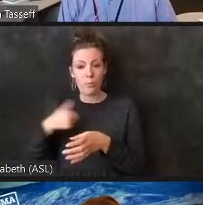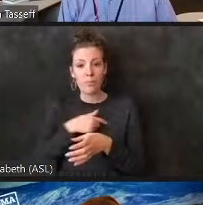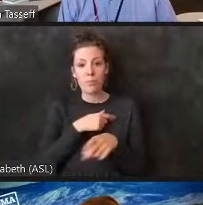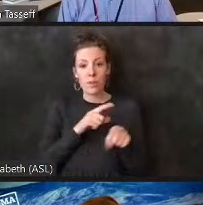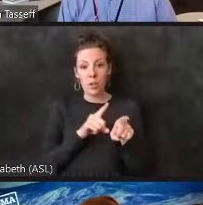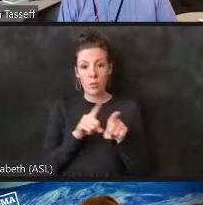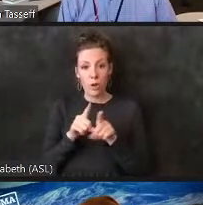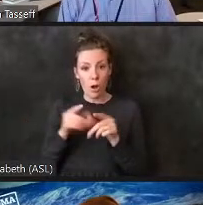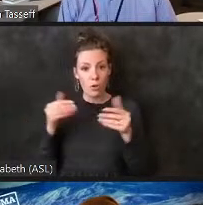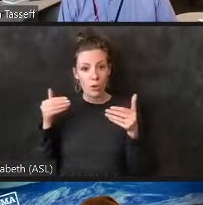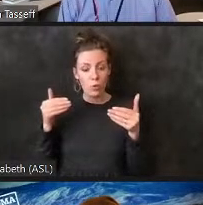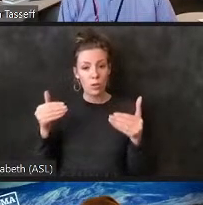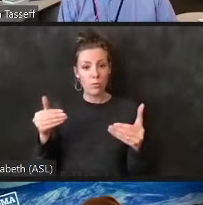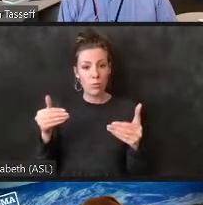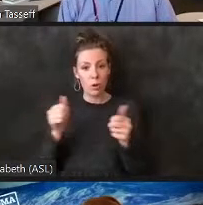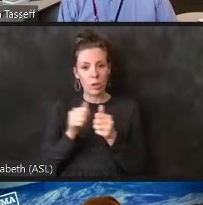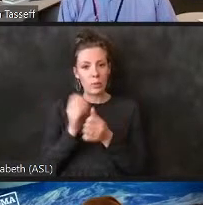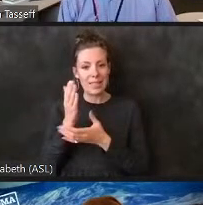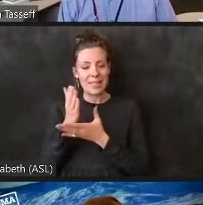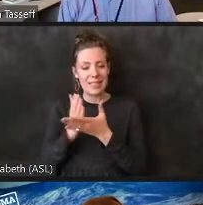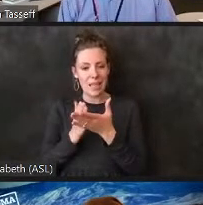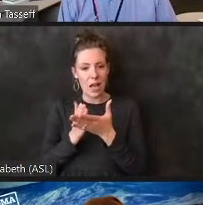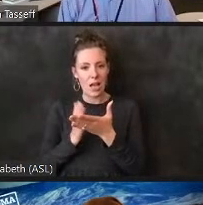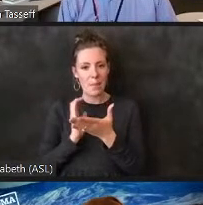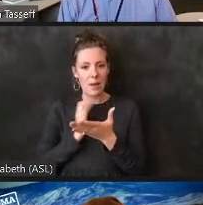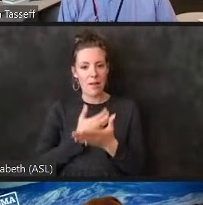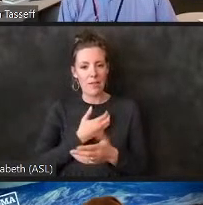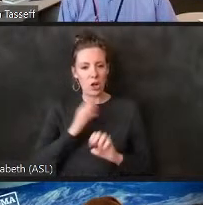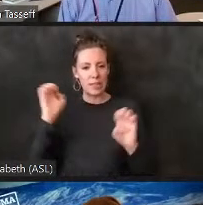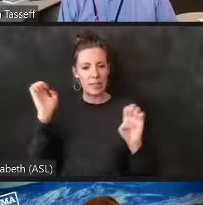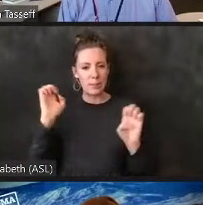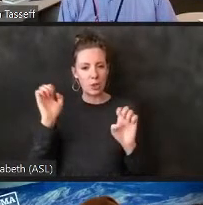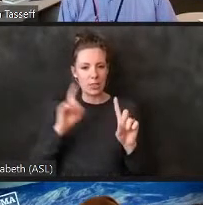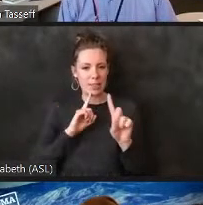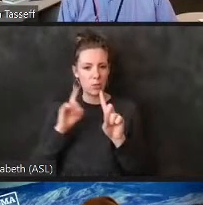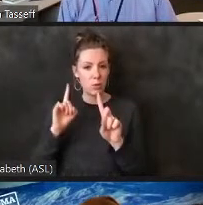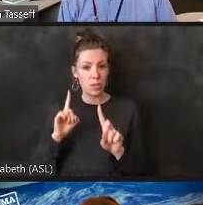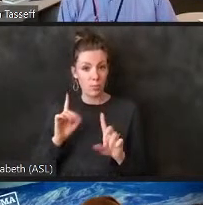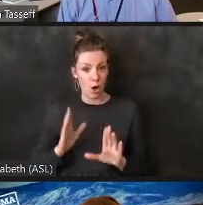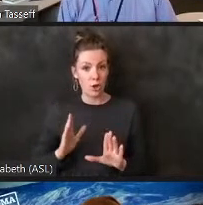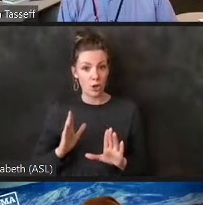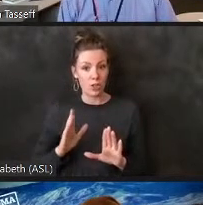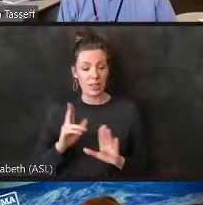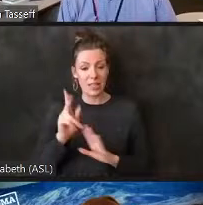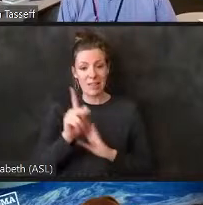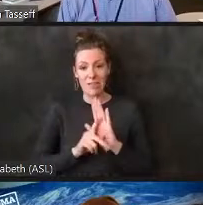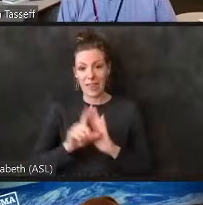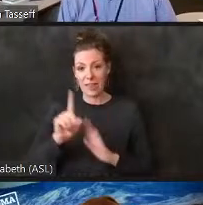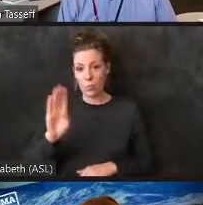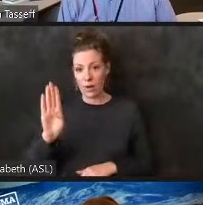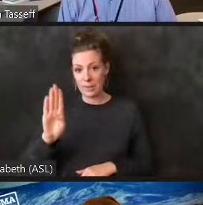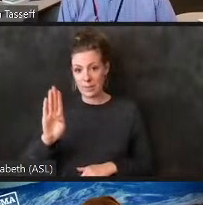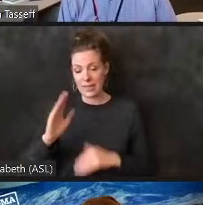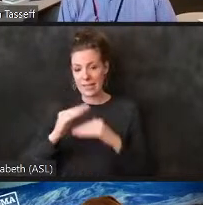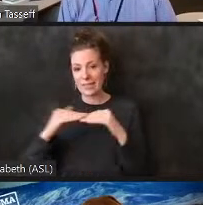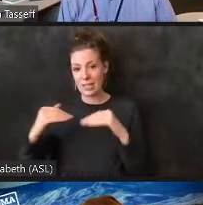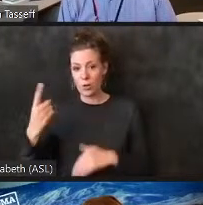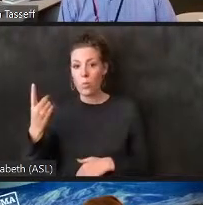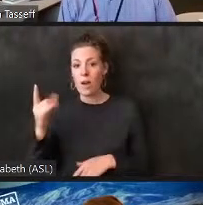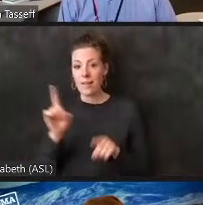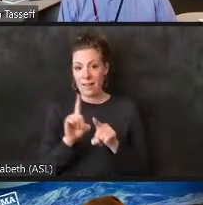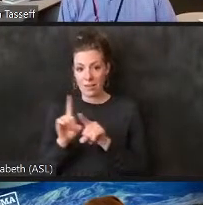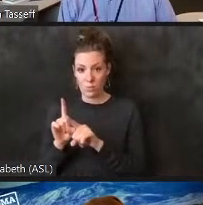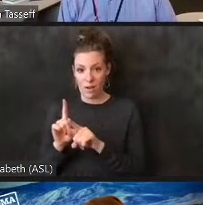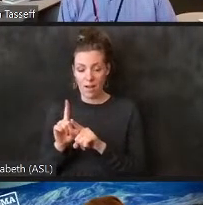de 65 años. También tratamos de seguir adelante con nuestras personas de los departamentos